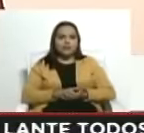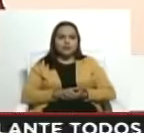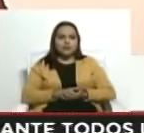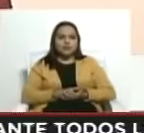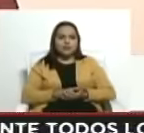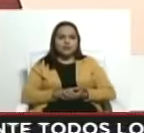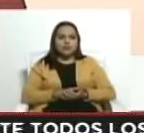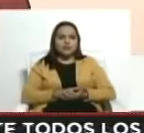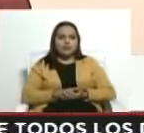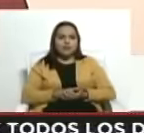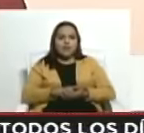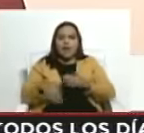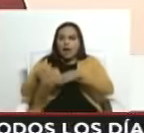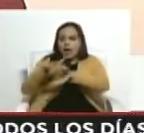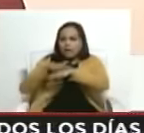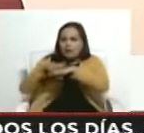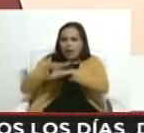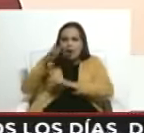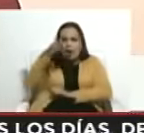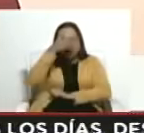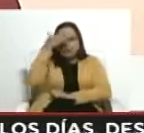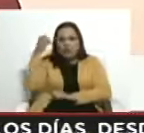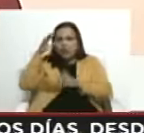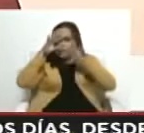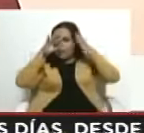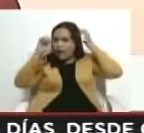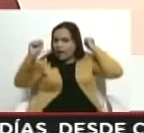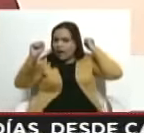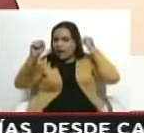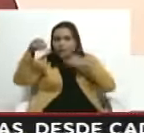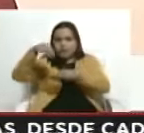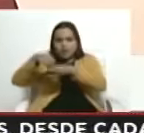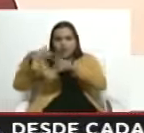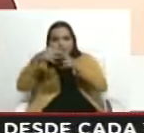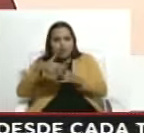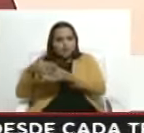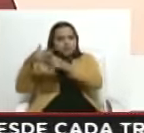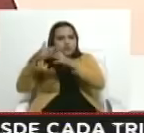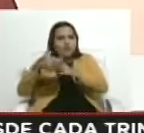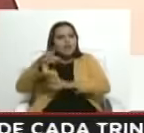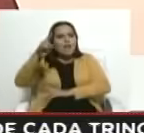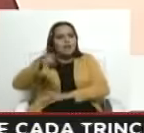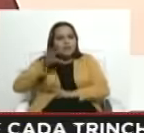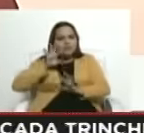Perdón, yo olvidé que nuestra embajada en Estados Unidos también fue asaltada.